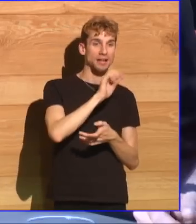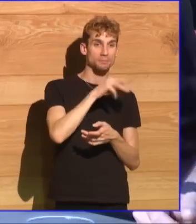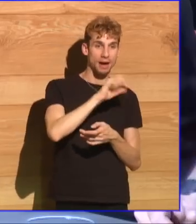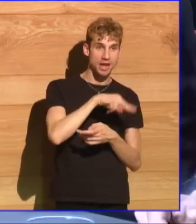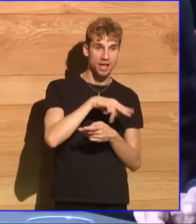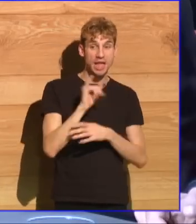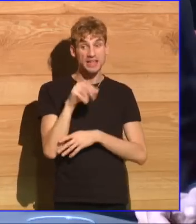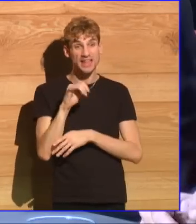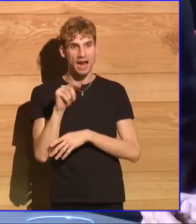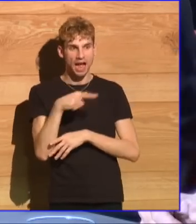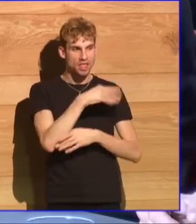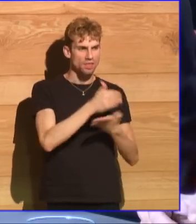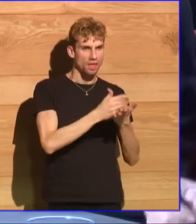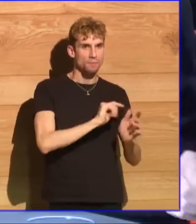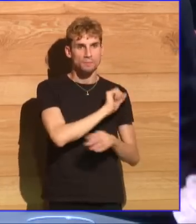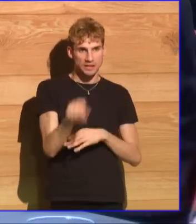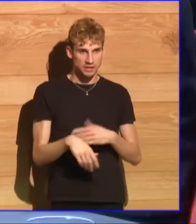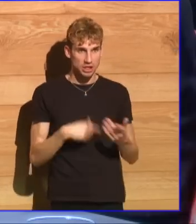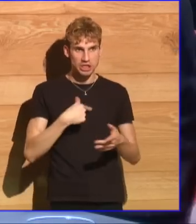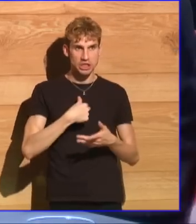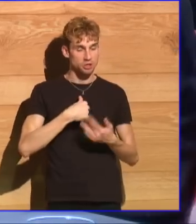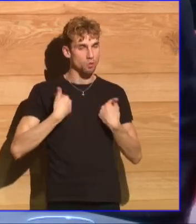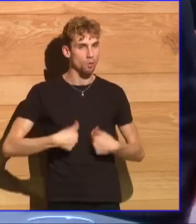Indiana Jones. Entonces yo era muy